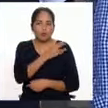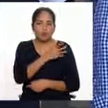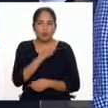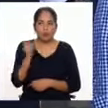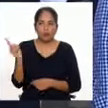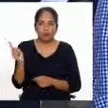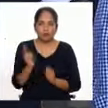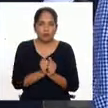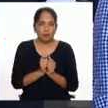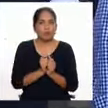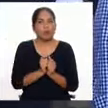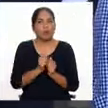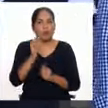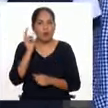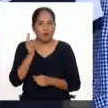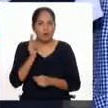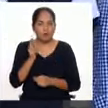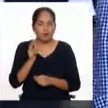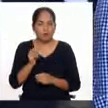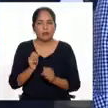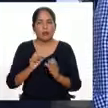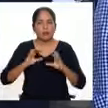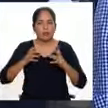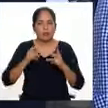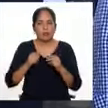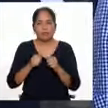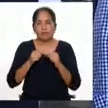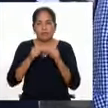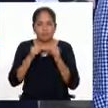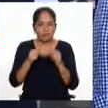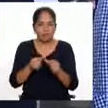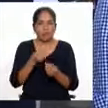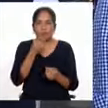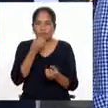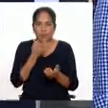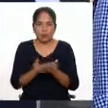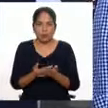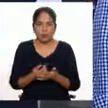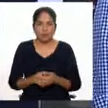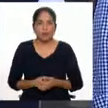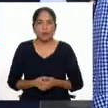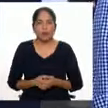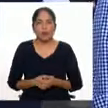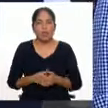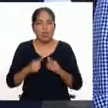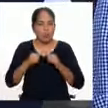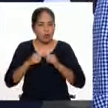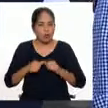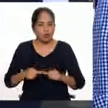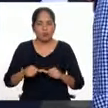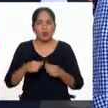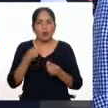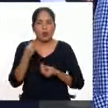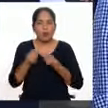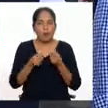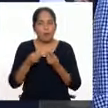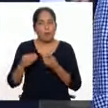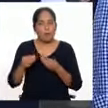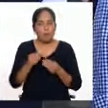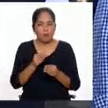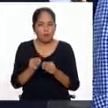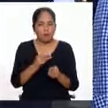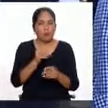que corresponda para que las clases sean bien dictadas en esa pedagogía que corresponde y ustedes